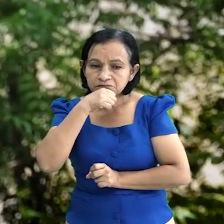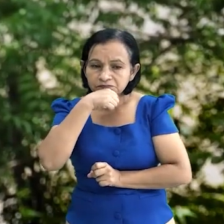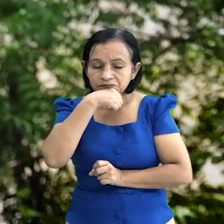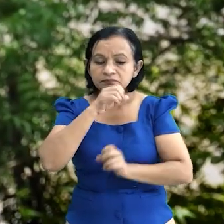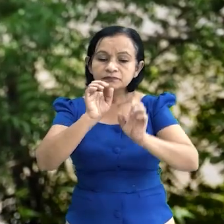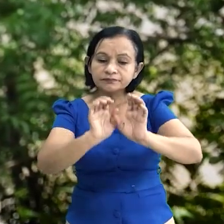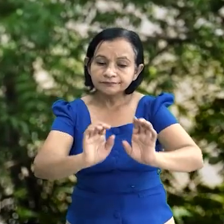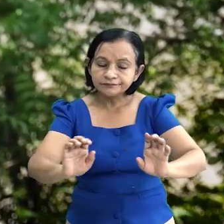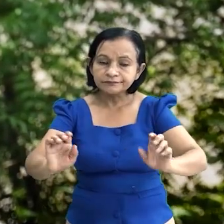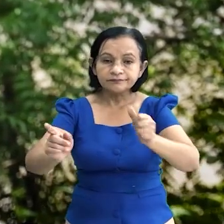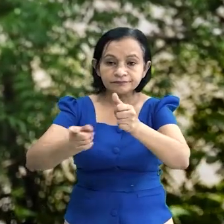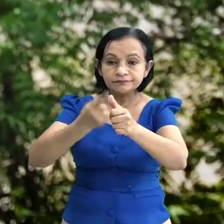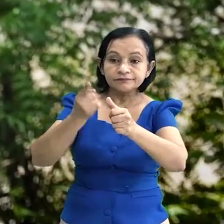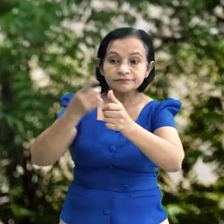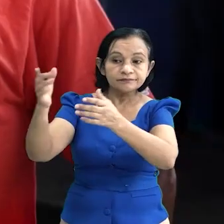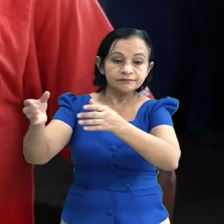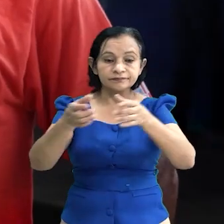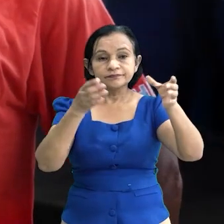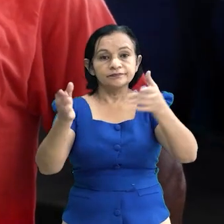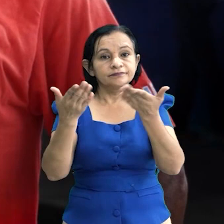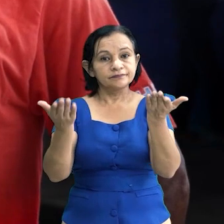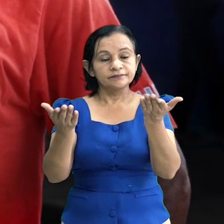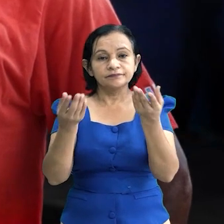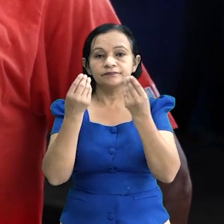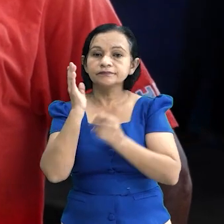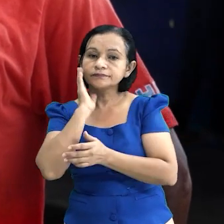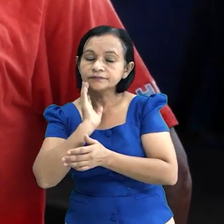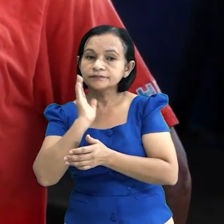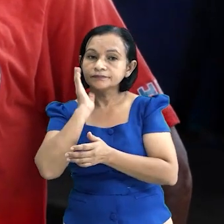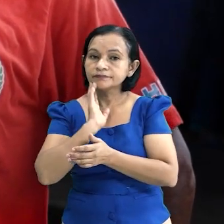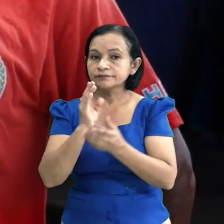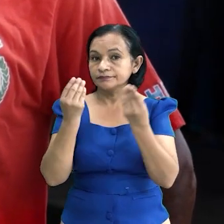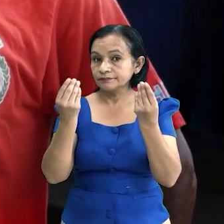y los niños, que son los primeros que debemos de sacar. Hemos tenido mucha experiencia